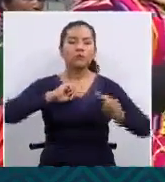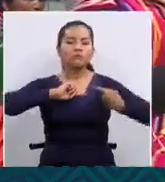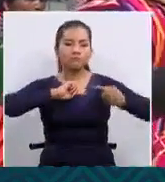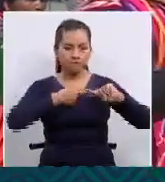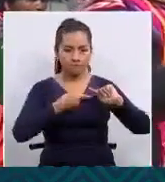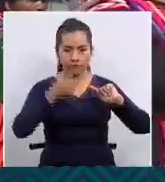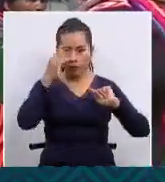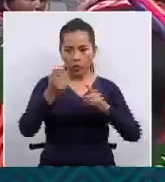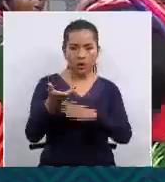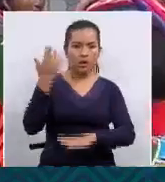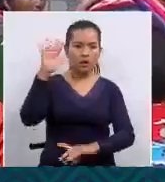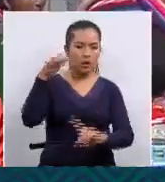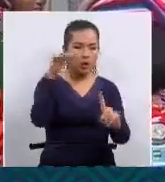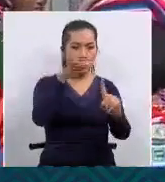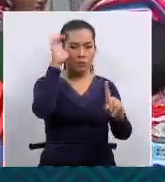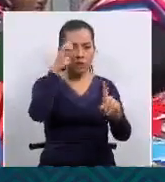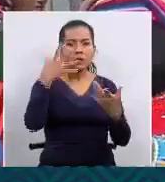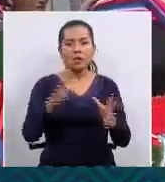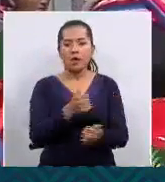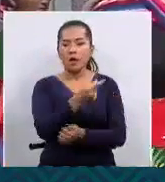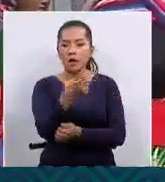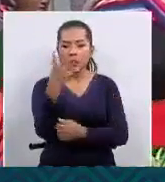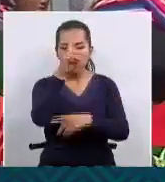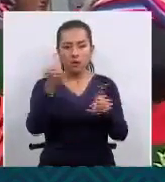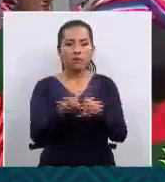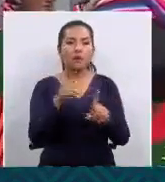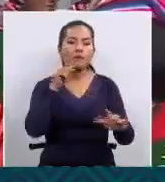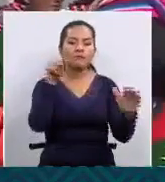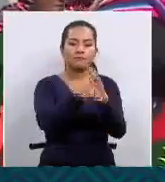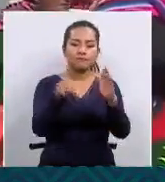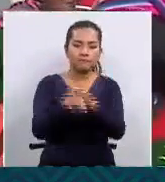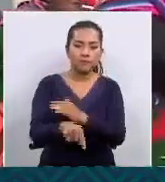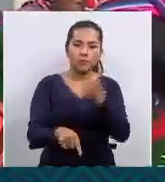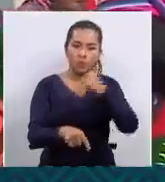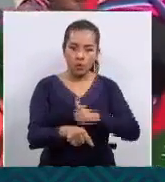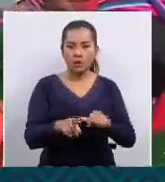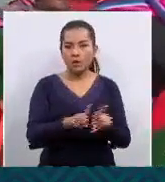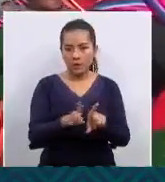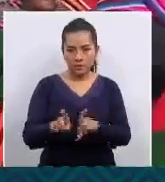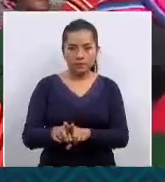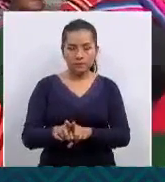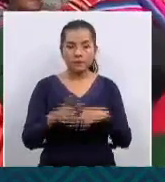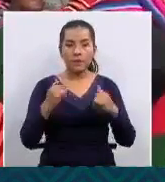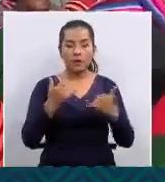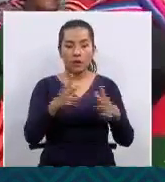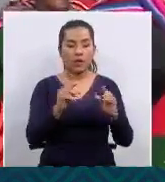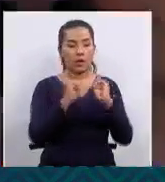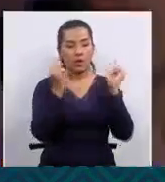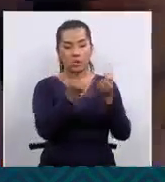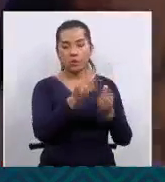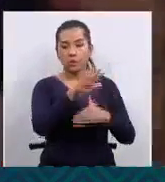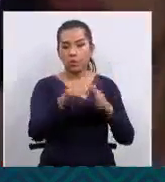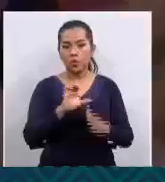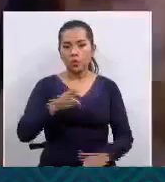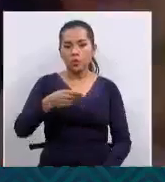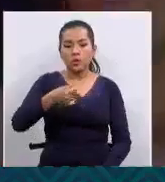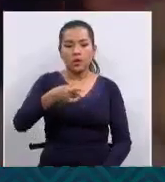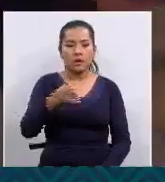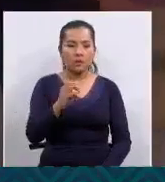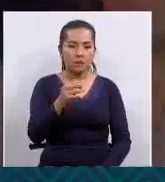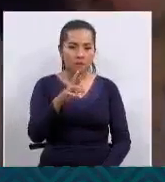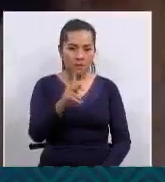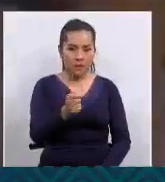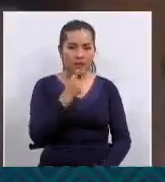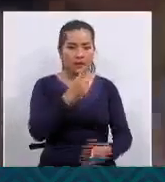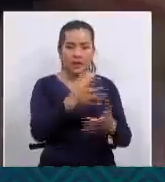el golpe de Estado nos han matado a nuestros hermanos, a nuestras hermanas. El Consejo Originario de Marcas y Ayllus de Chuquiagumarca